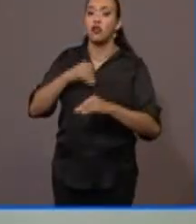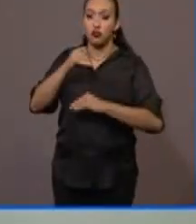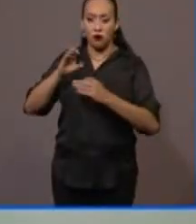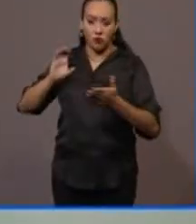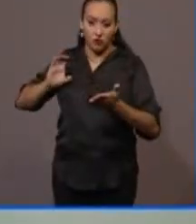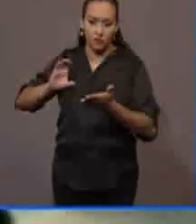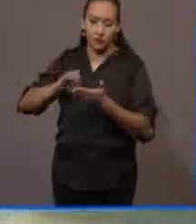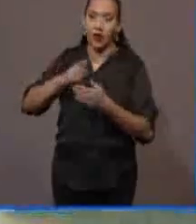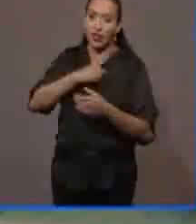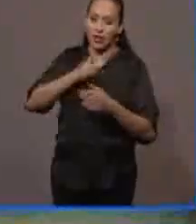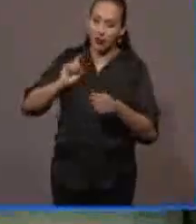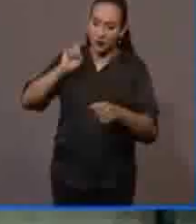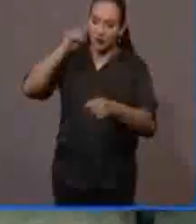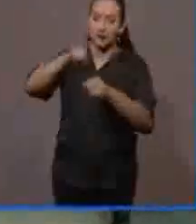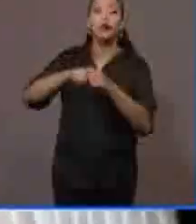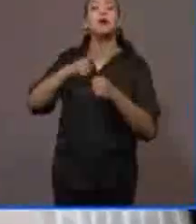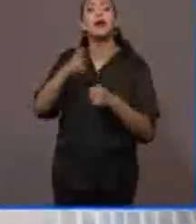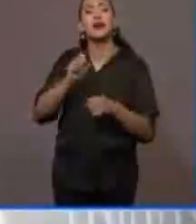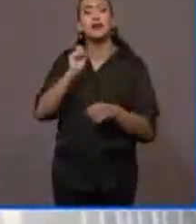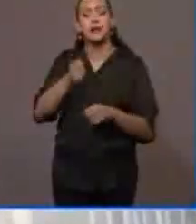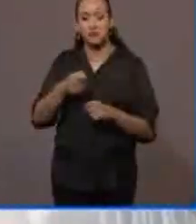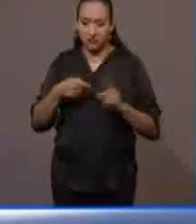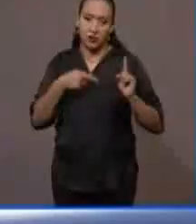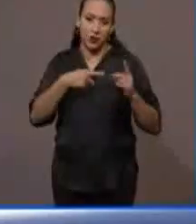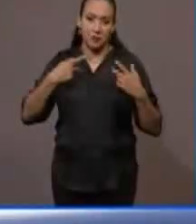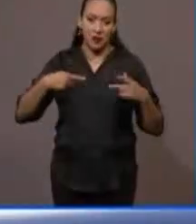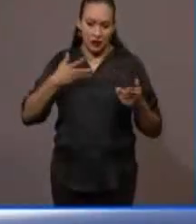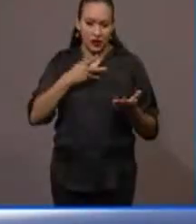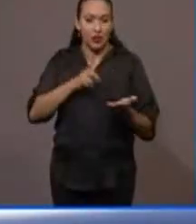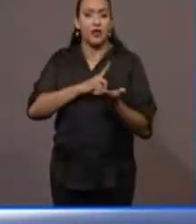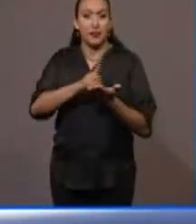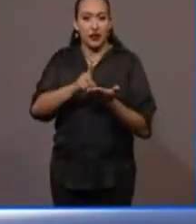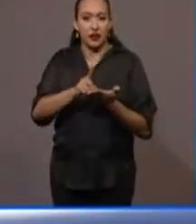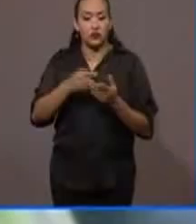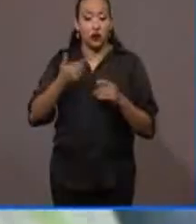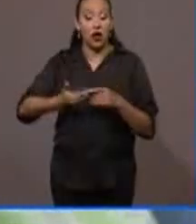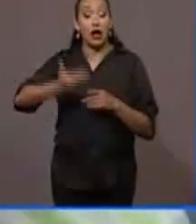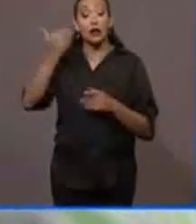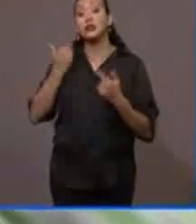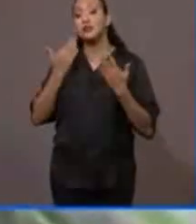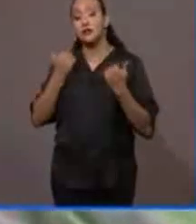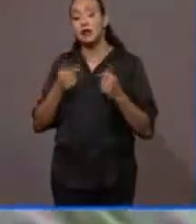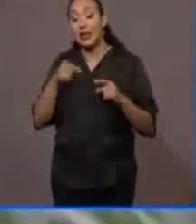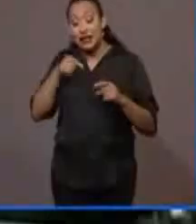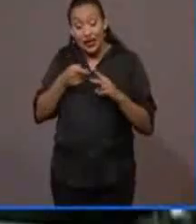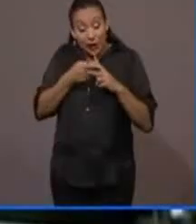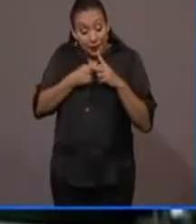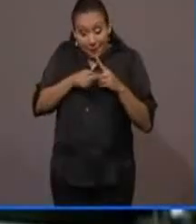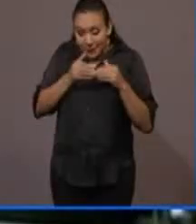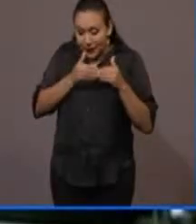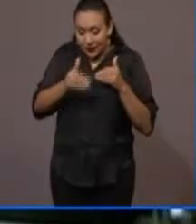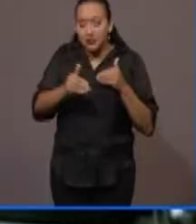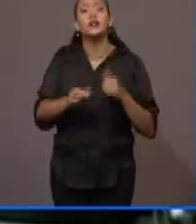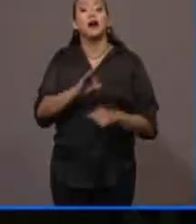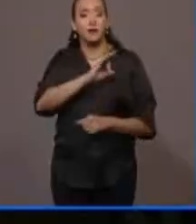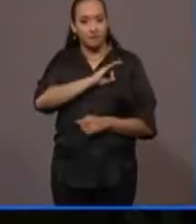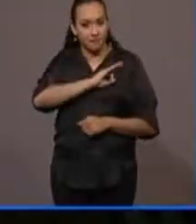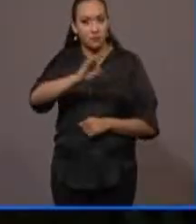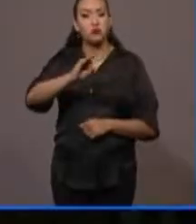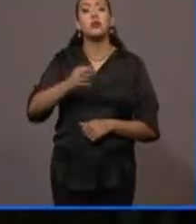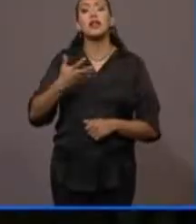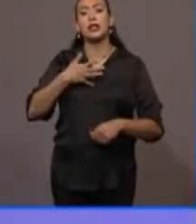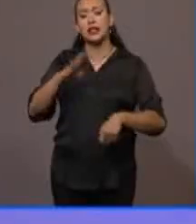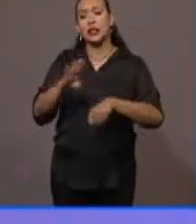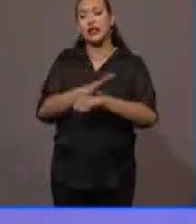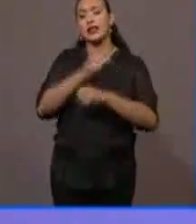tal manera, se reconoce al trabajador la preexistencia del derecho que no le fue otorgado y a partir de ahí estará en posibilidad de disfrutar de